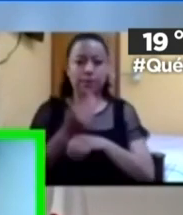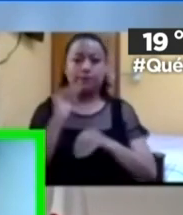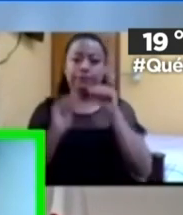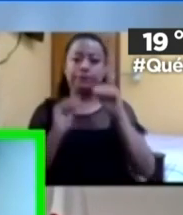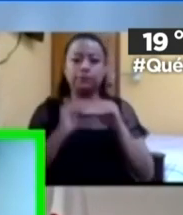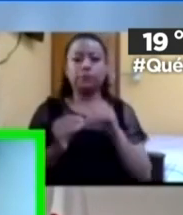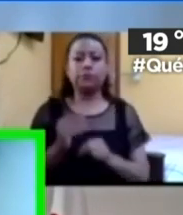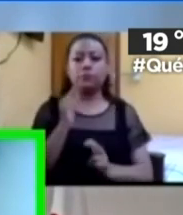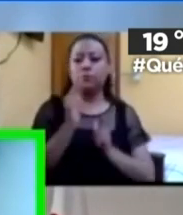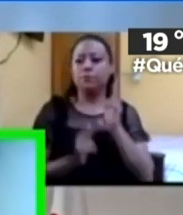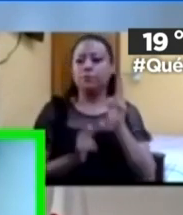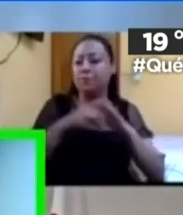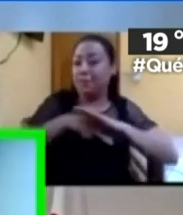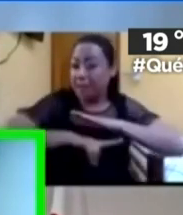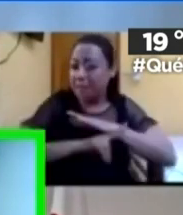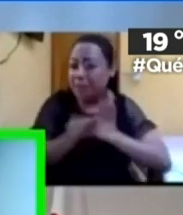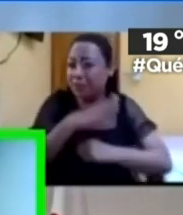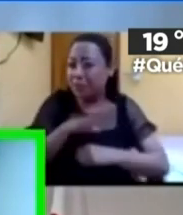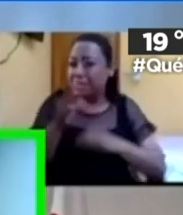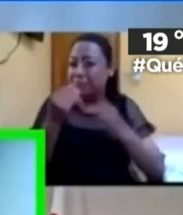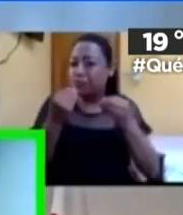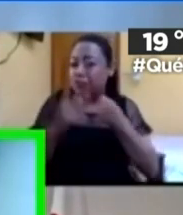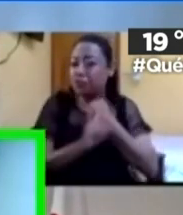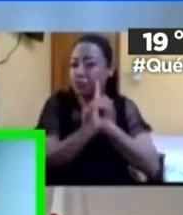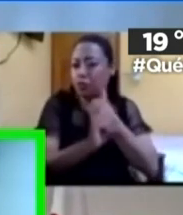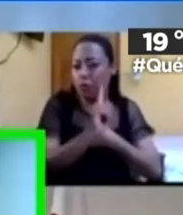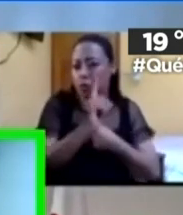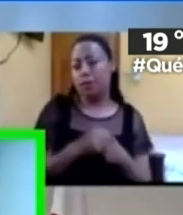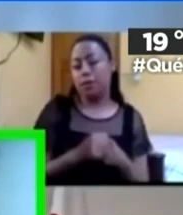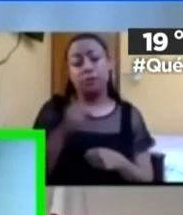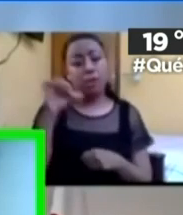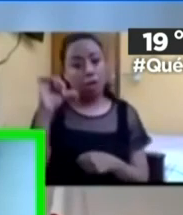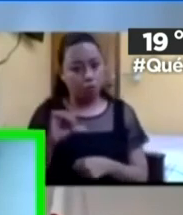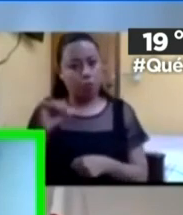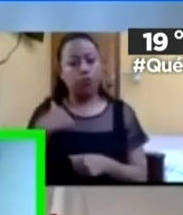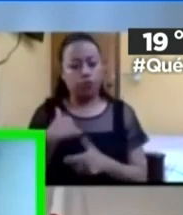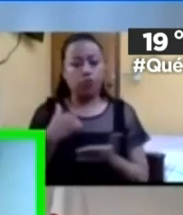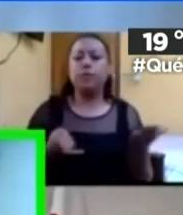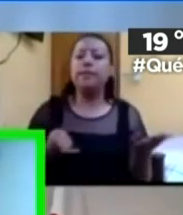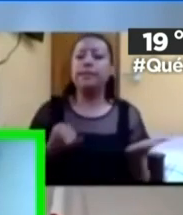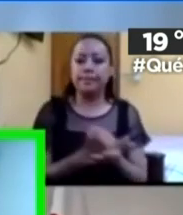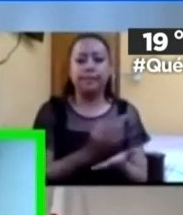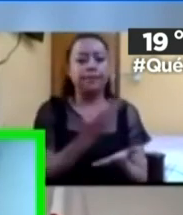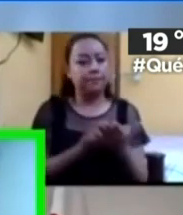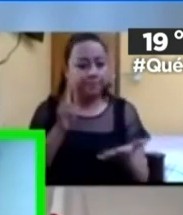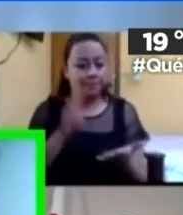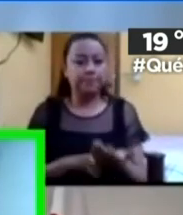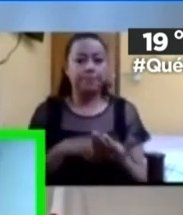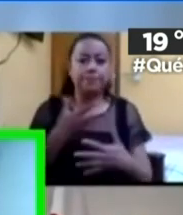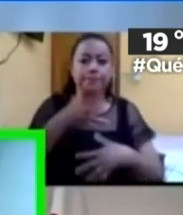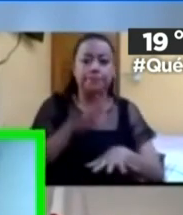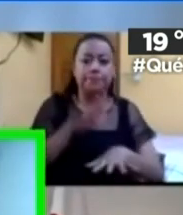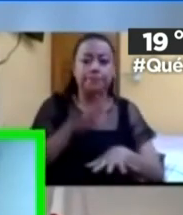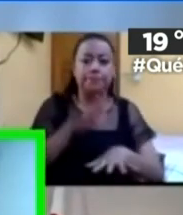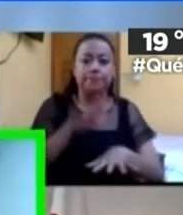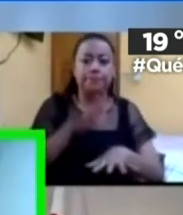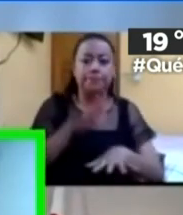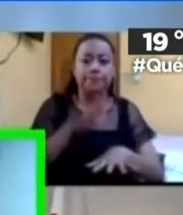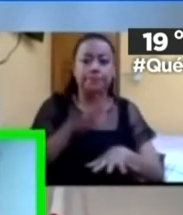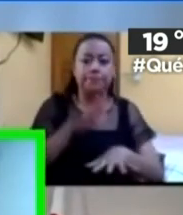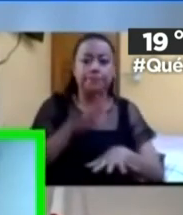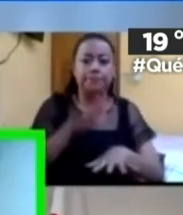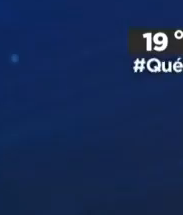decidí durante este año tomar esa posición doble para poder instrumentar integralmente lo que requiere el Metro.